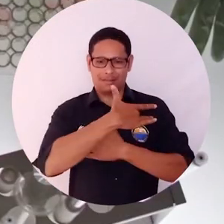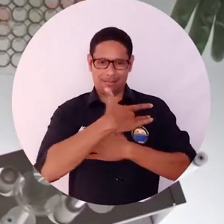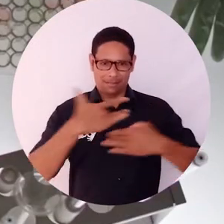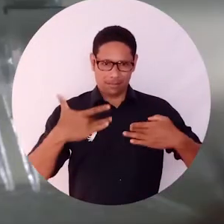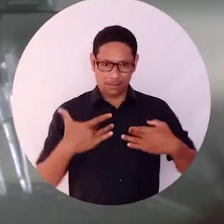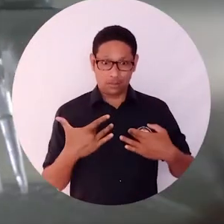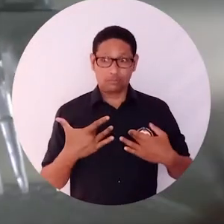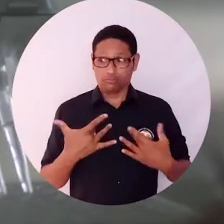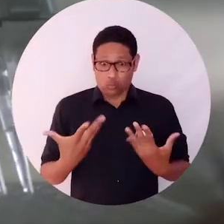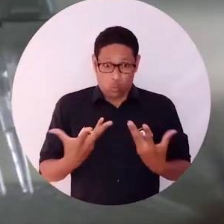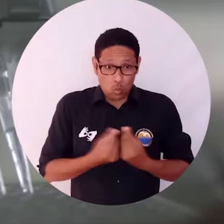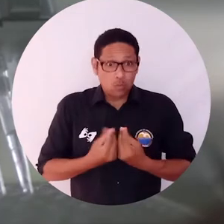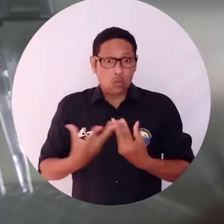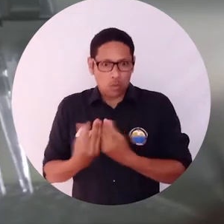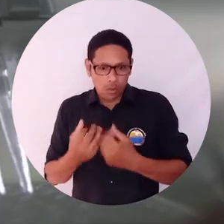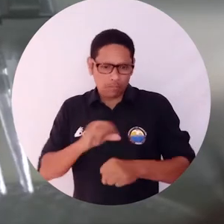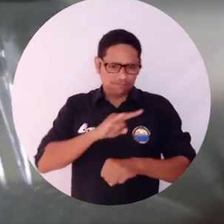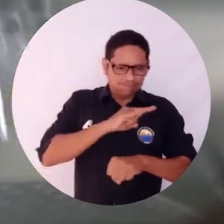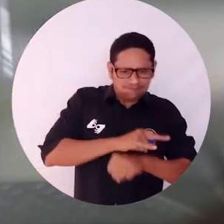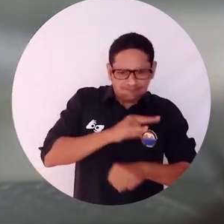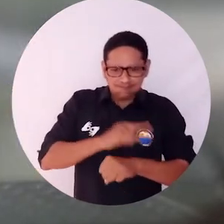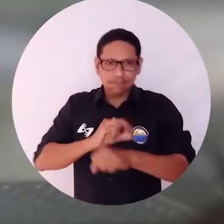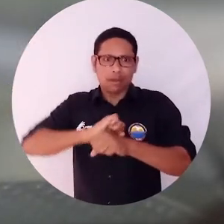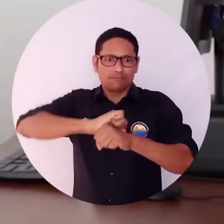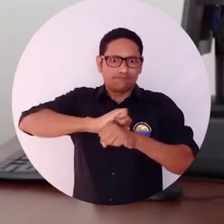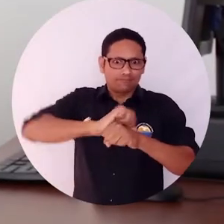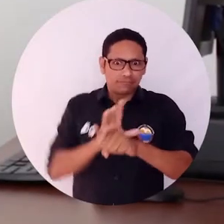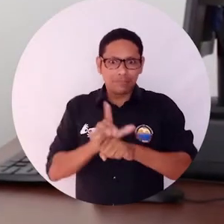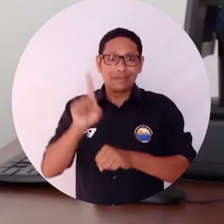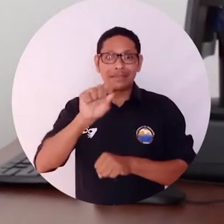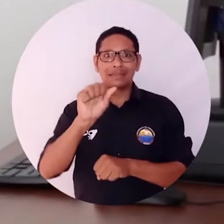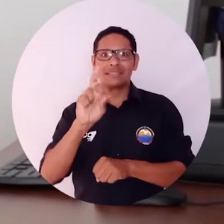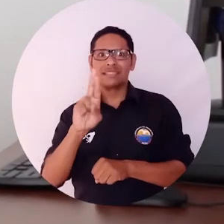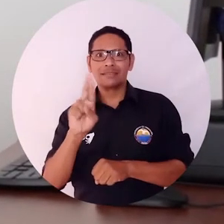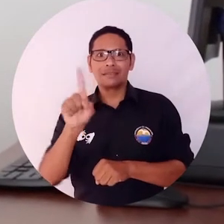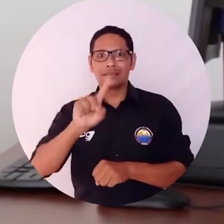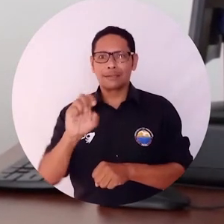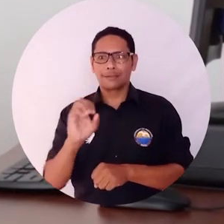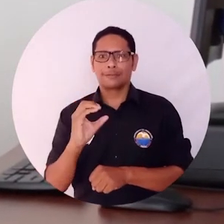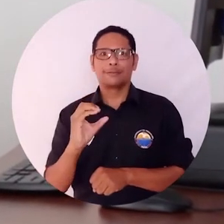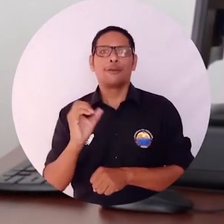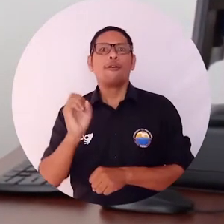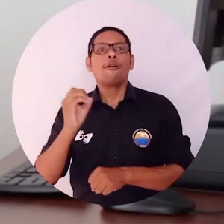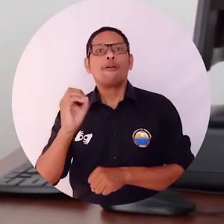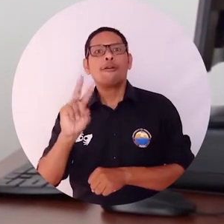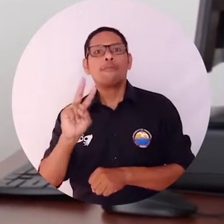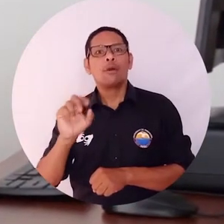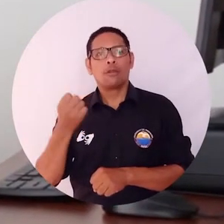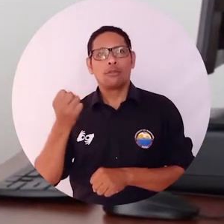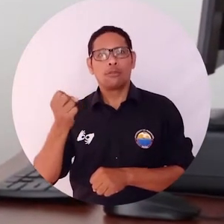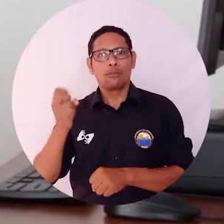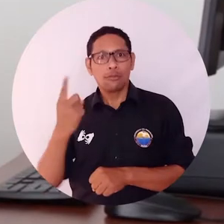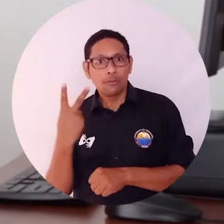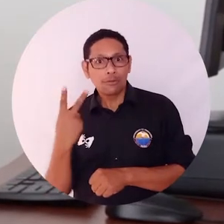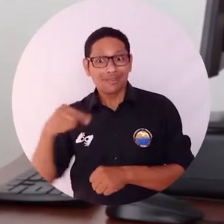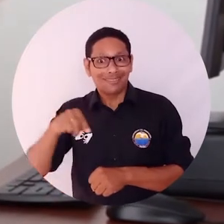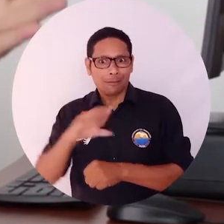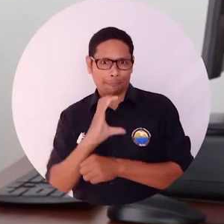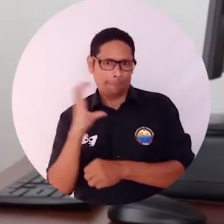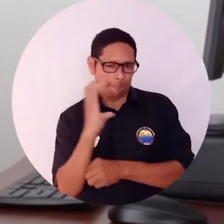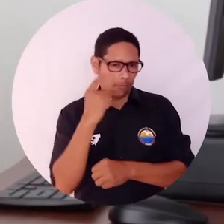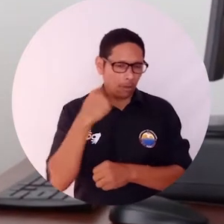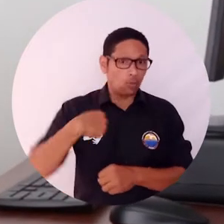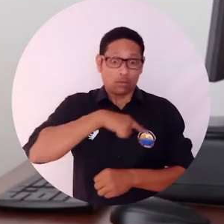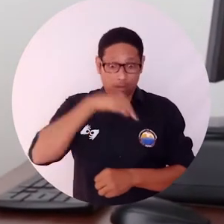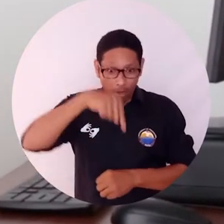Vigilancia Genómica de SARS-CoV-2 en Colombia. La situación que actualmente presenta el entorno colombiano y podríamos